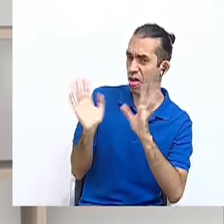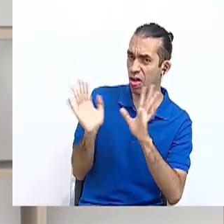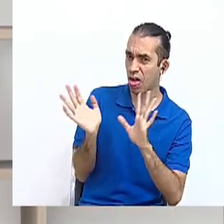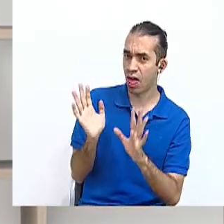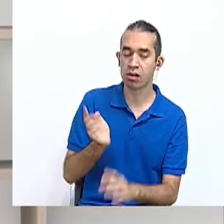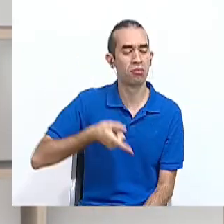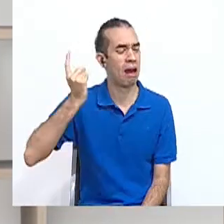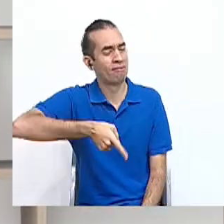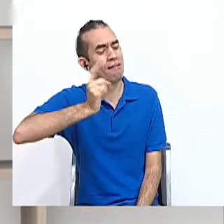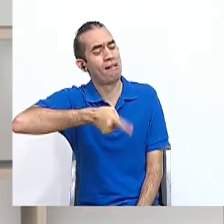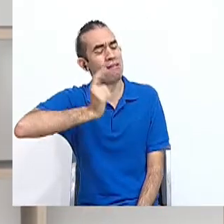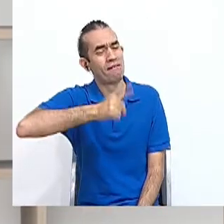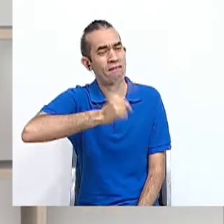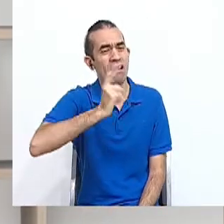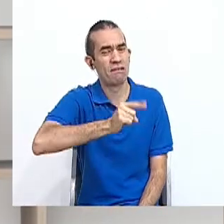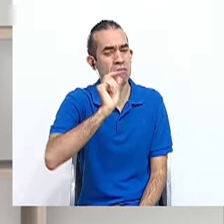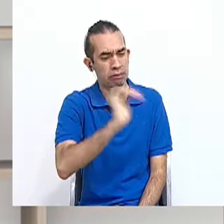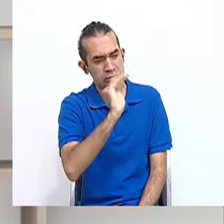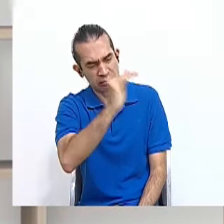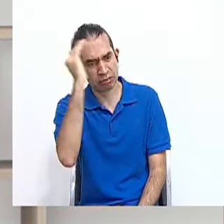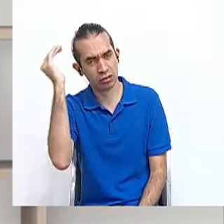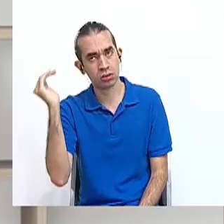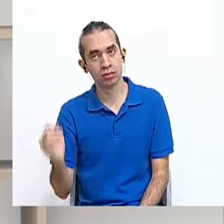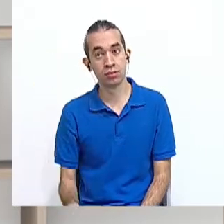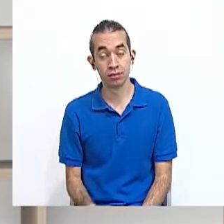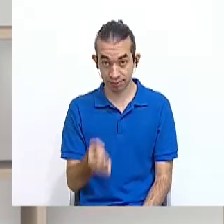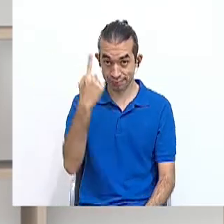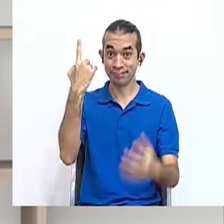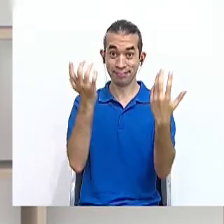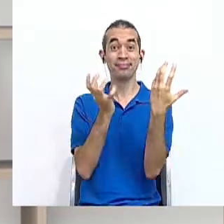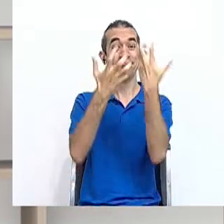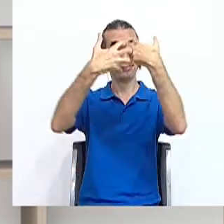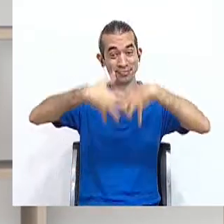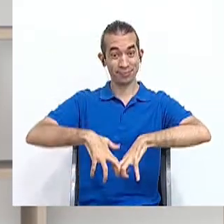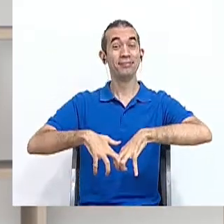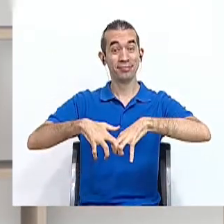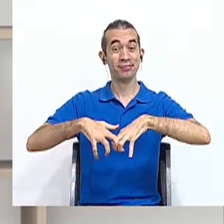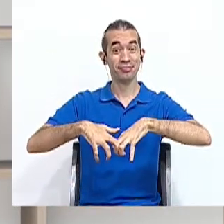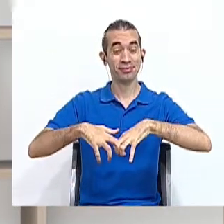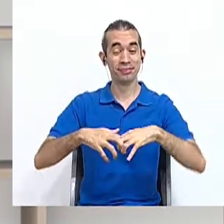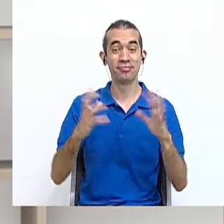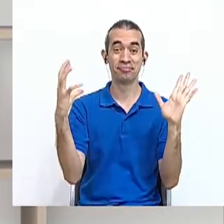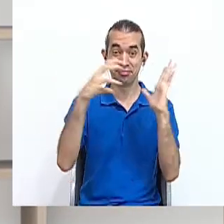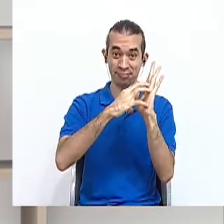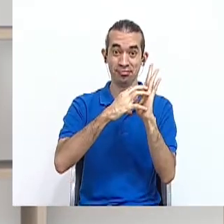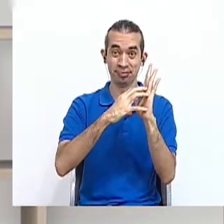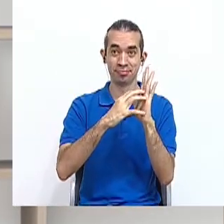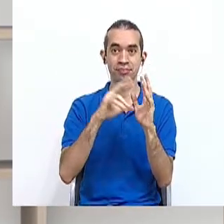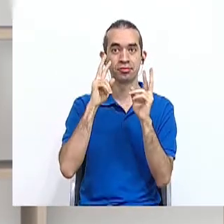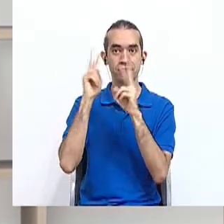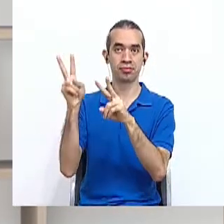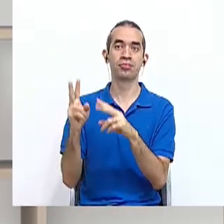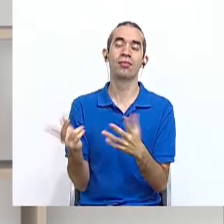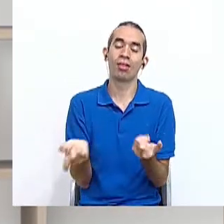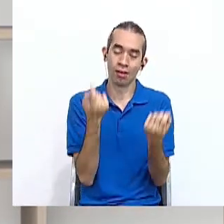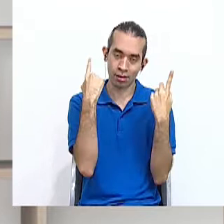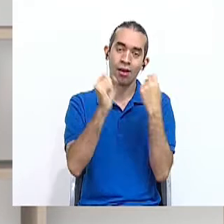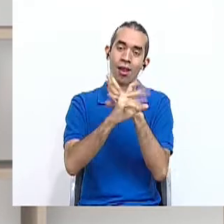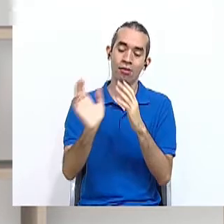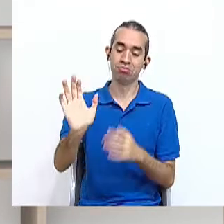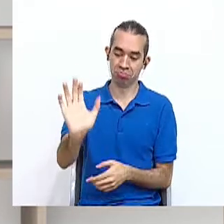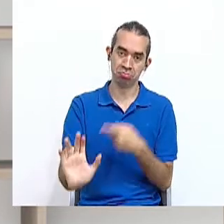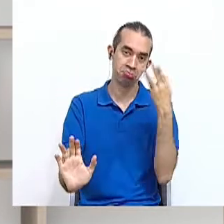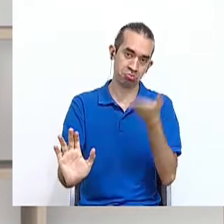lo regañó para llamar su atención. ¿Tiene coherencia el texto? Observemos, claro, un niño